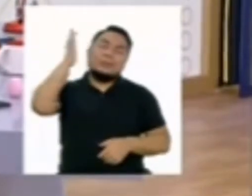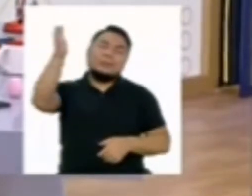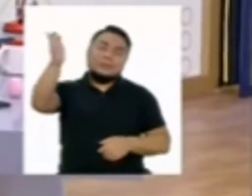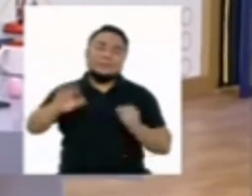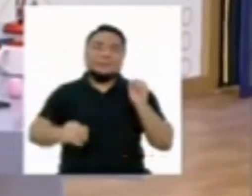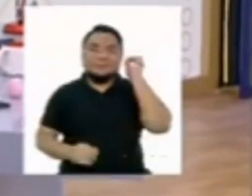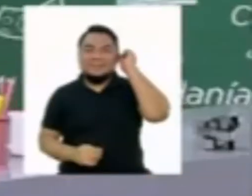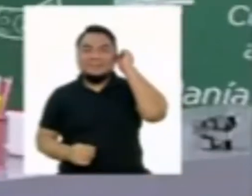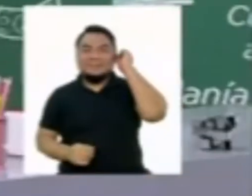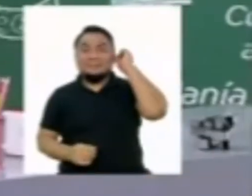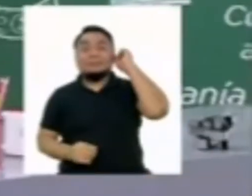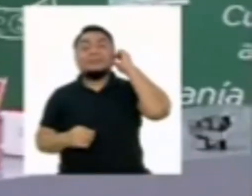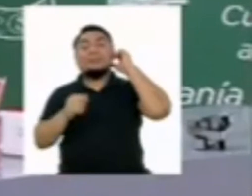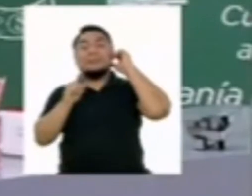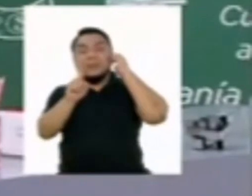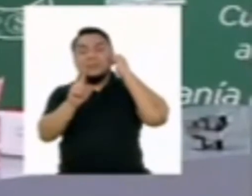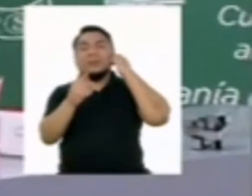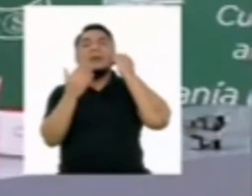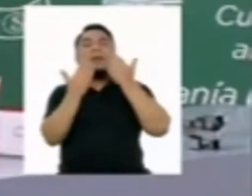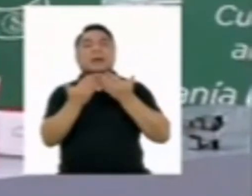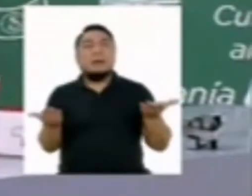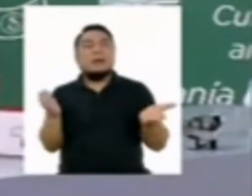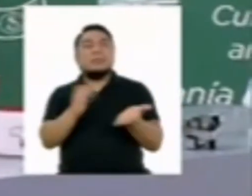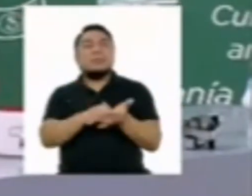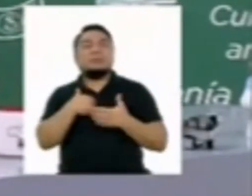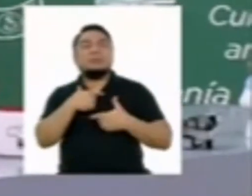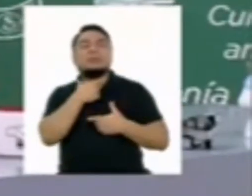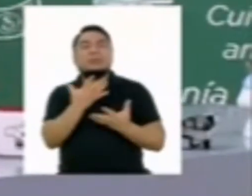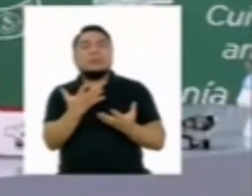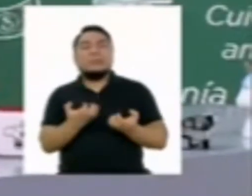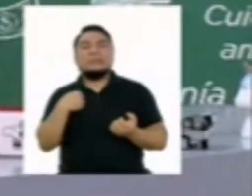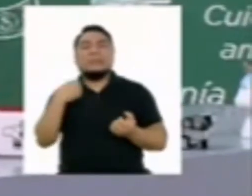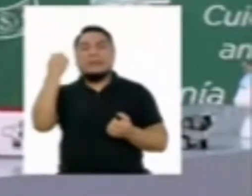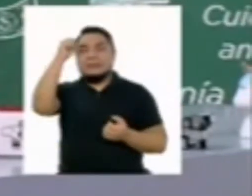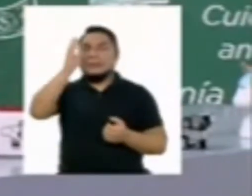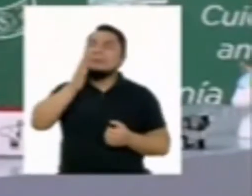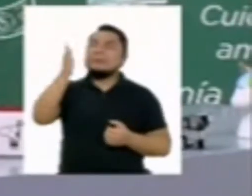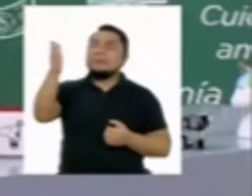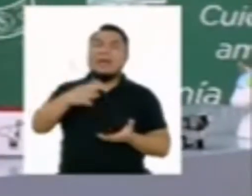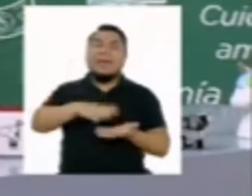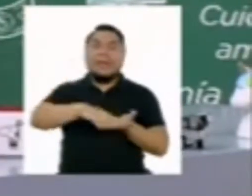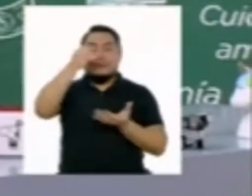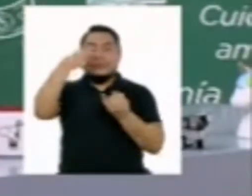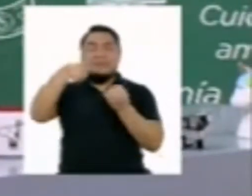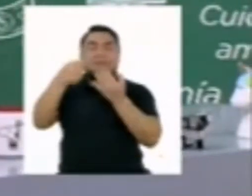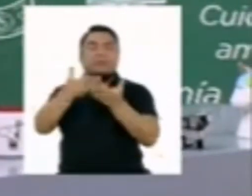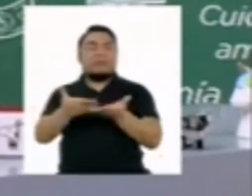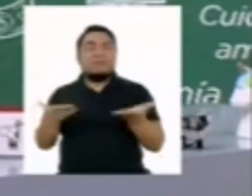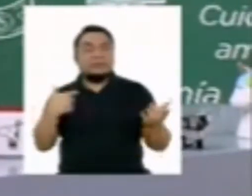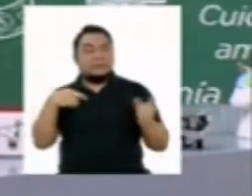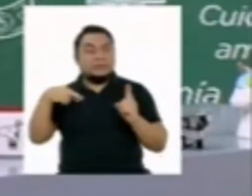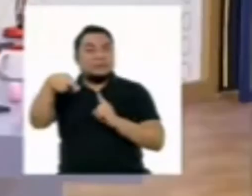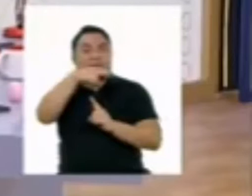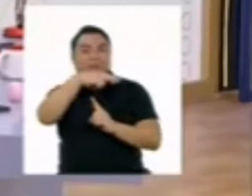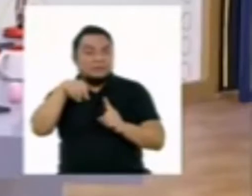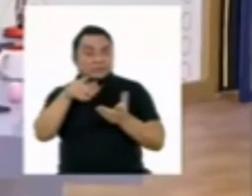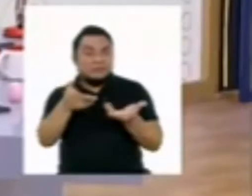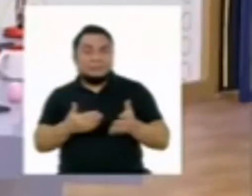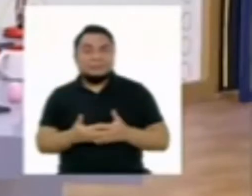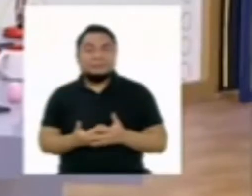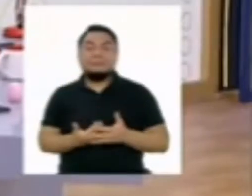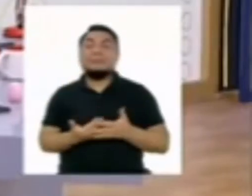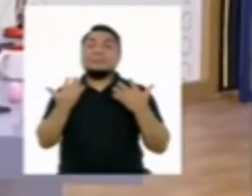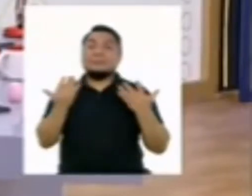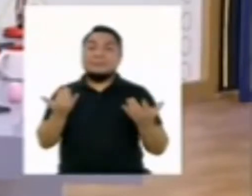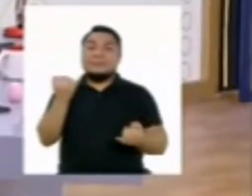futuro. Una de las cosas que más quiero es viajar para aprender sobre la biodiversidad que nos rodea. Al